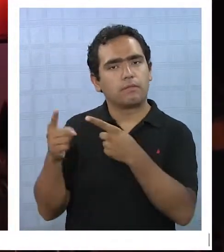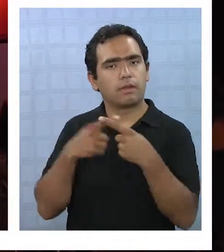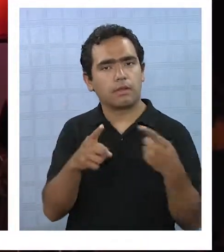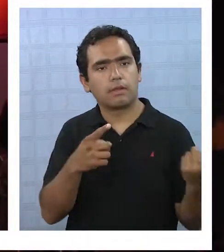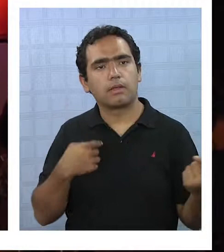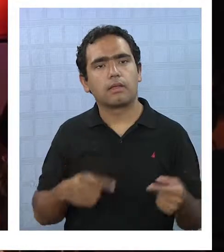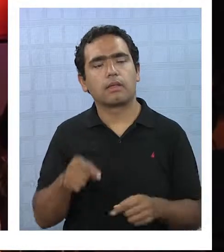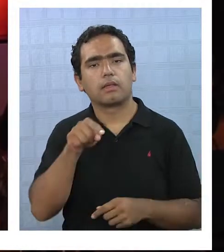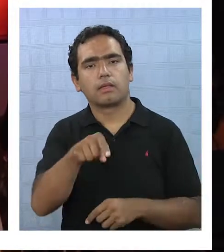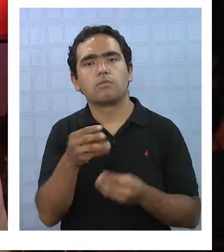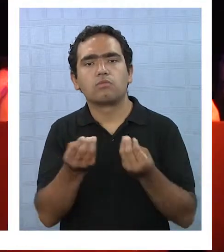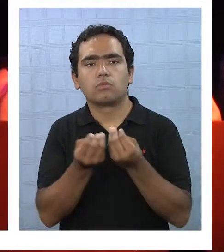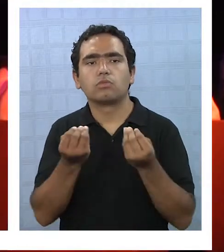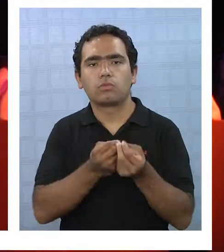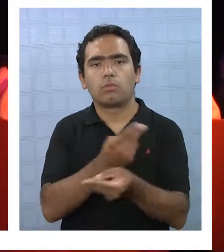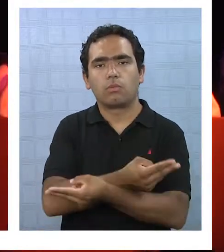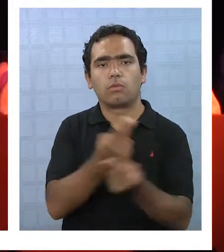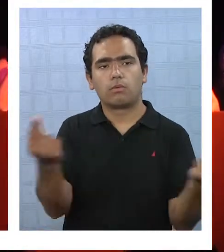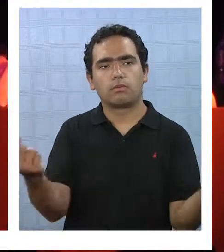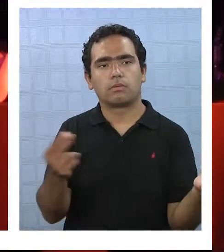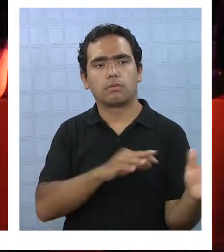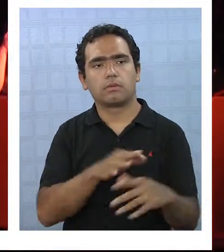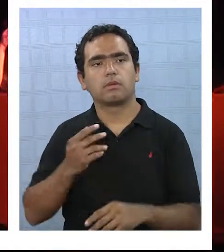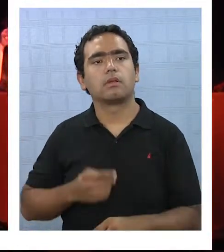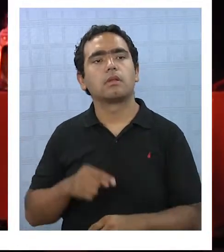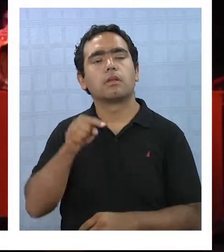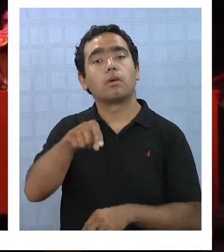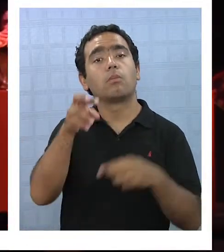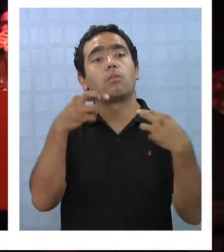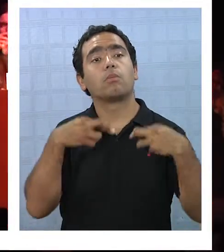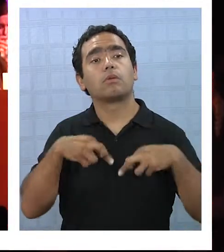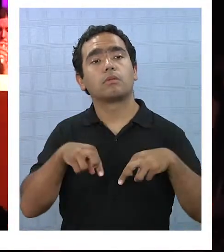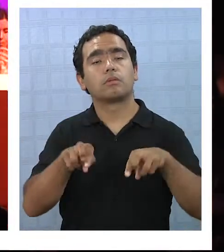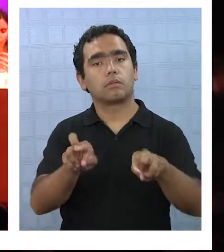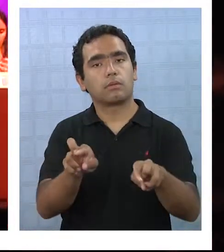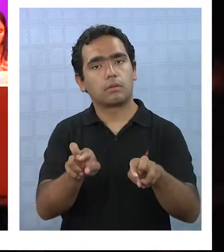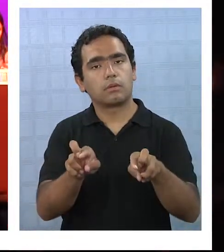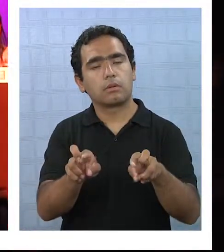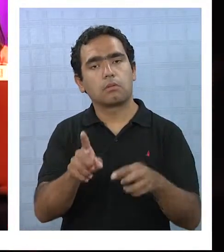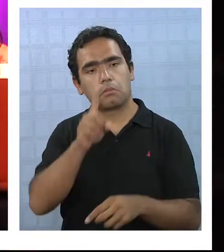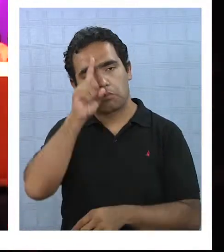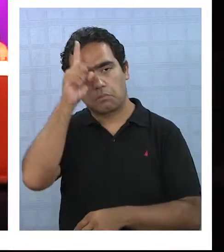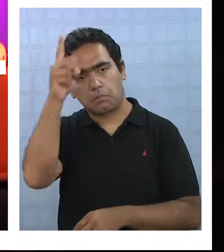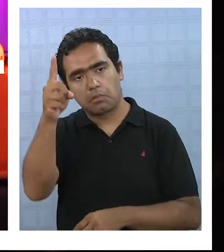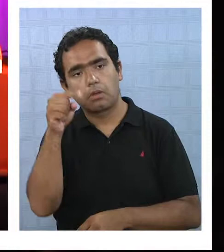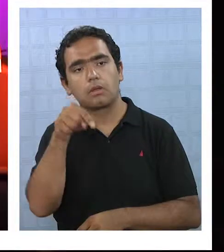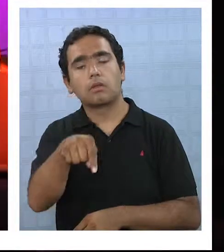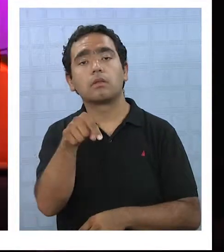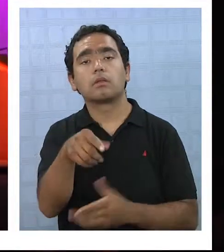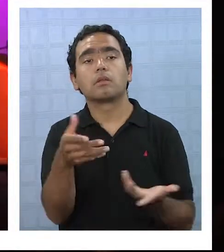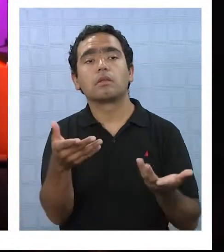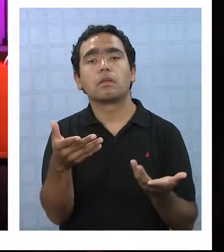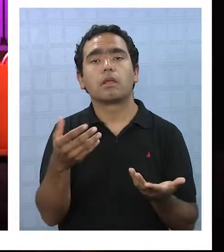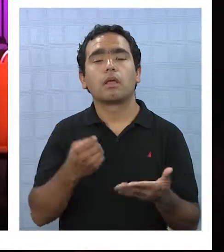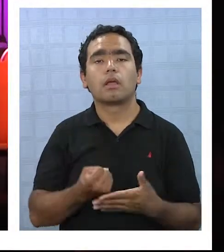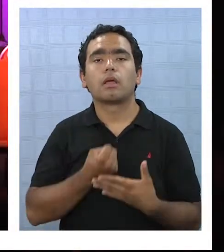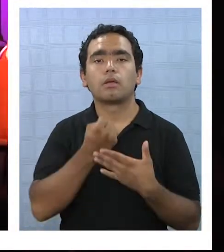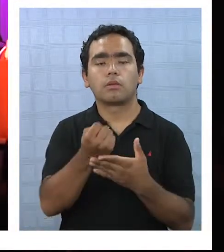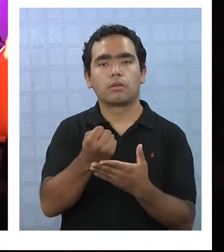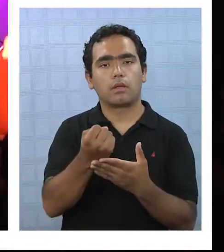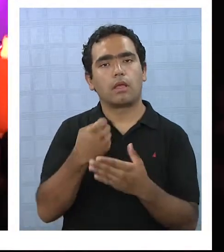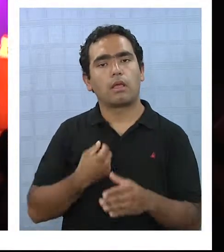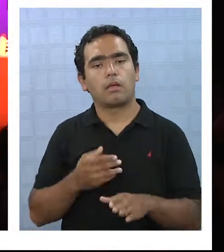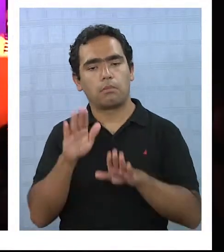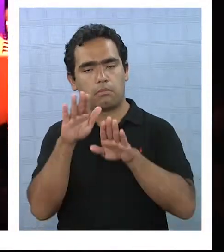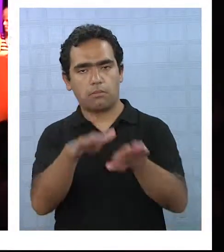cantidad de público. En esta oportunidad, y como se ha hecho tradicional, el evento cuenta con el auspicio de la compañía minera